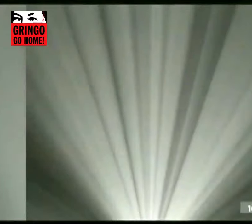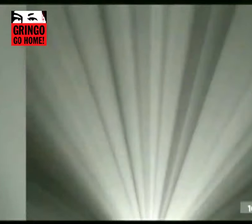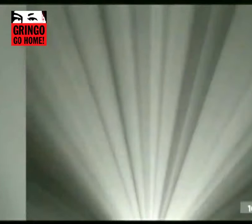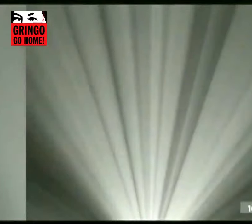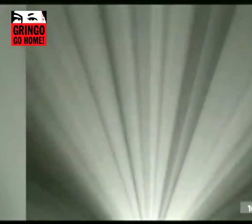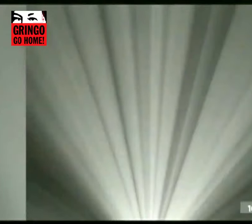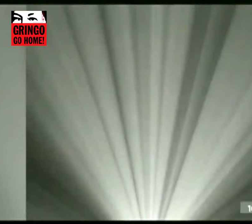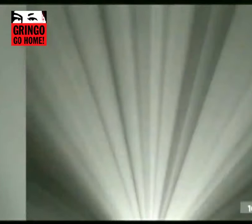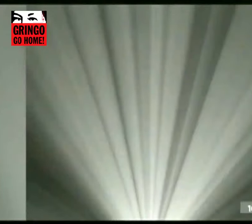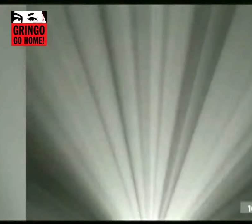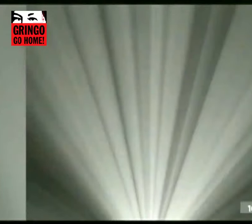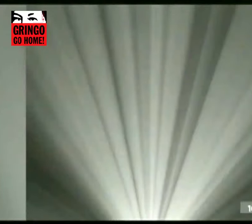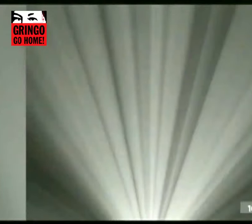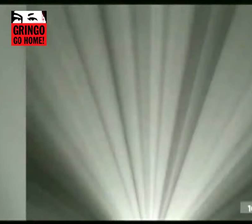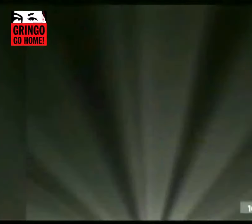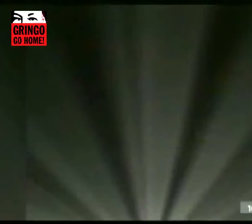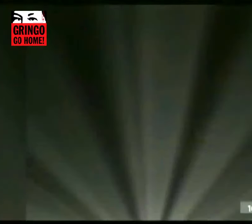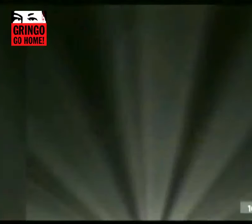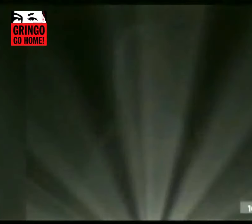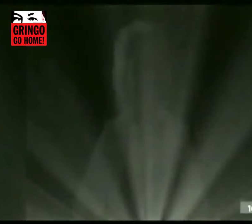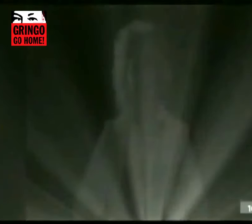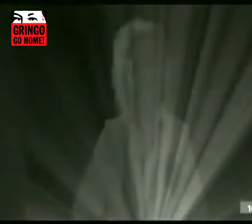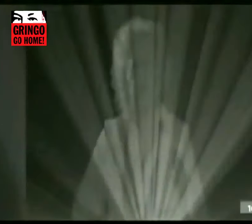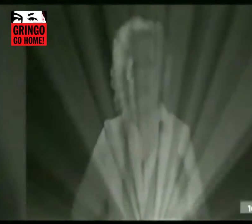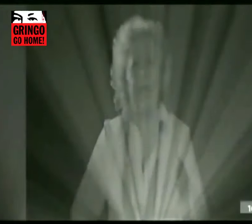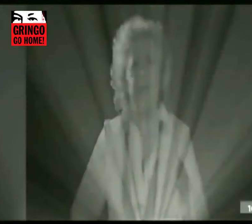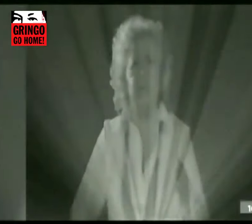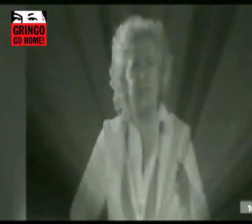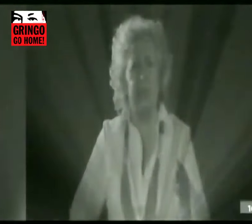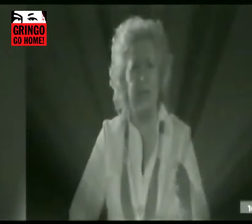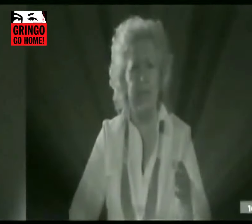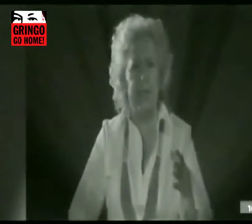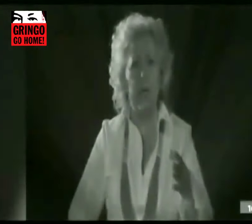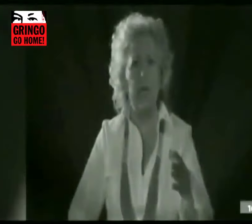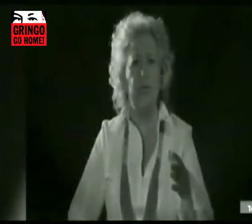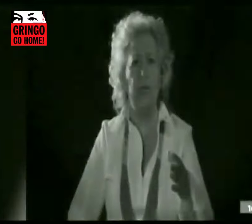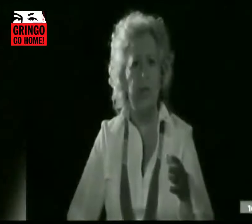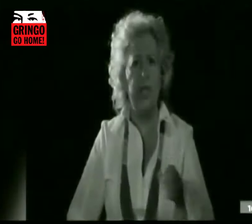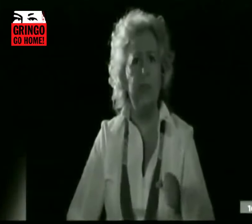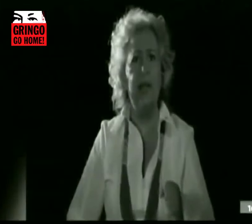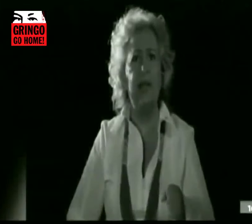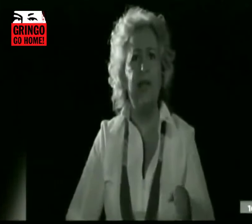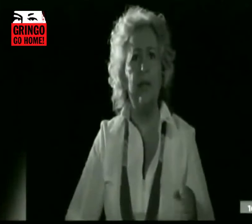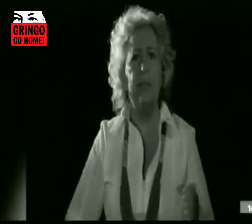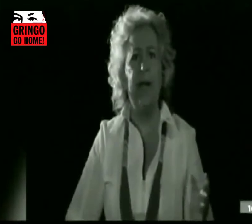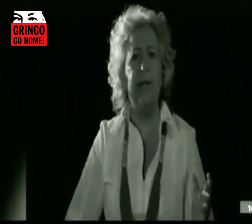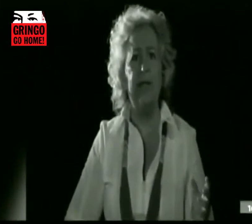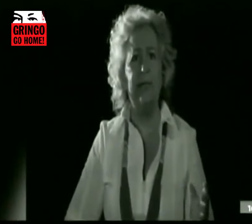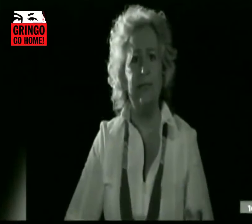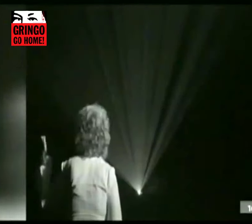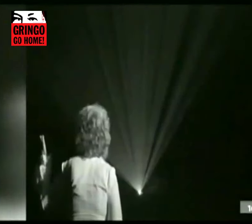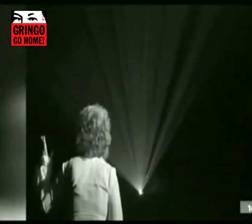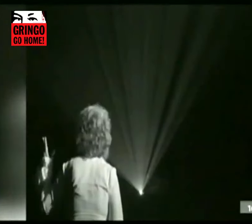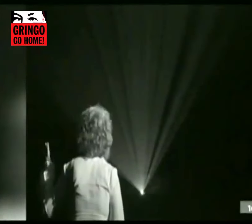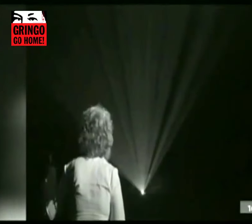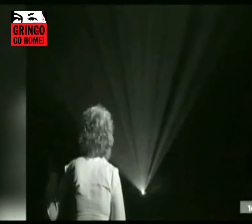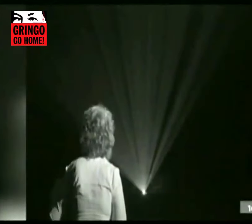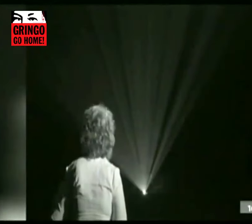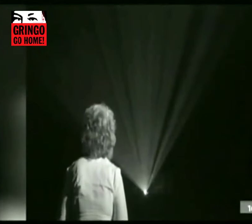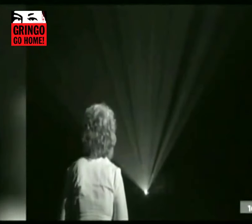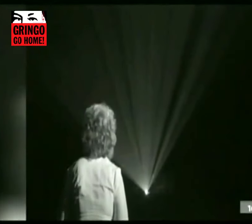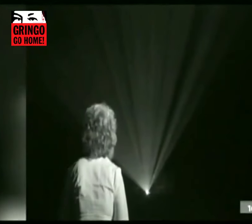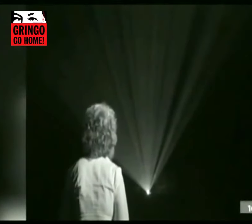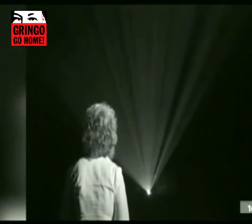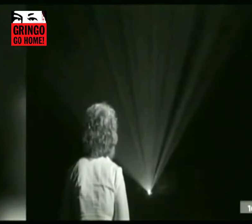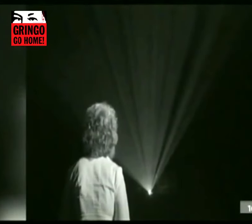llamaran por nuestro nombre. 10 largos años de acoso y maldad hispana. 10